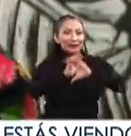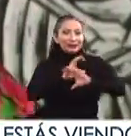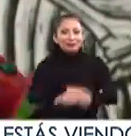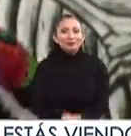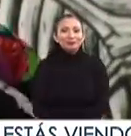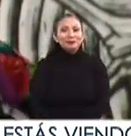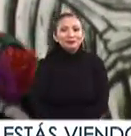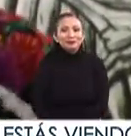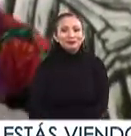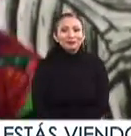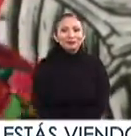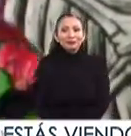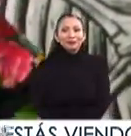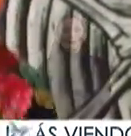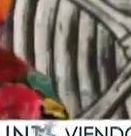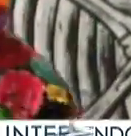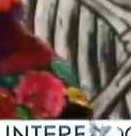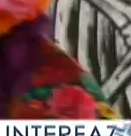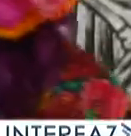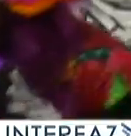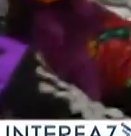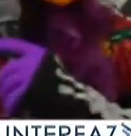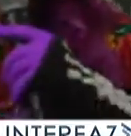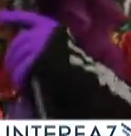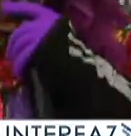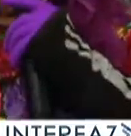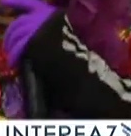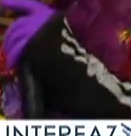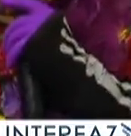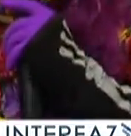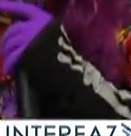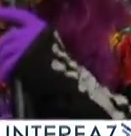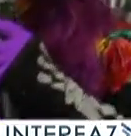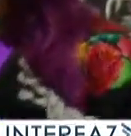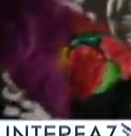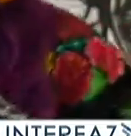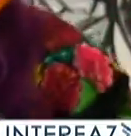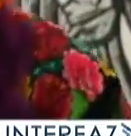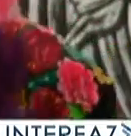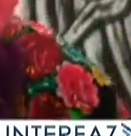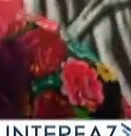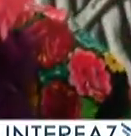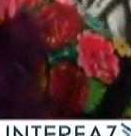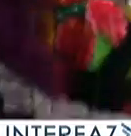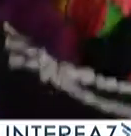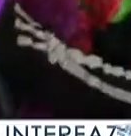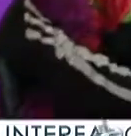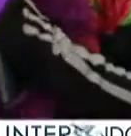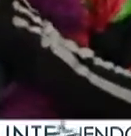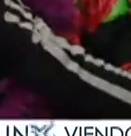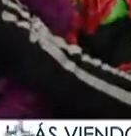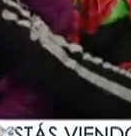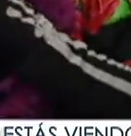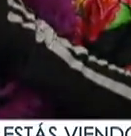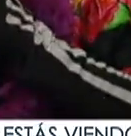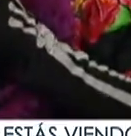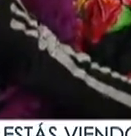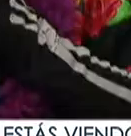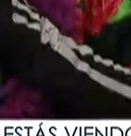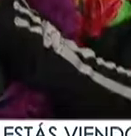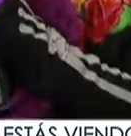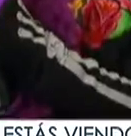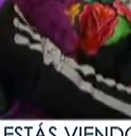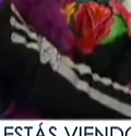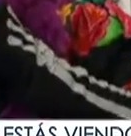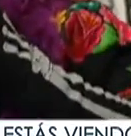Cuando menos lo pensamos, nos hace estirar la pata. Yo me escapé una vez, pero por poco y